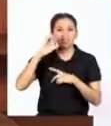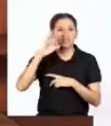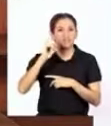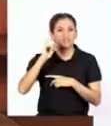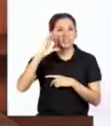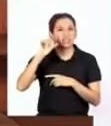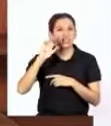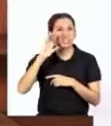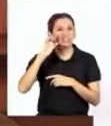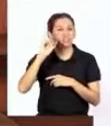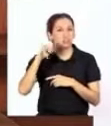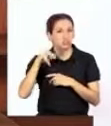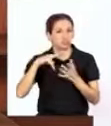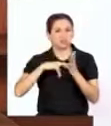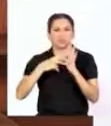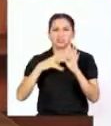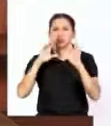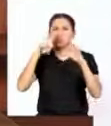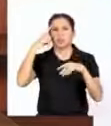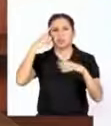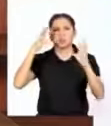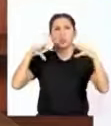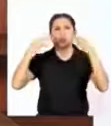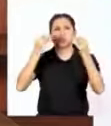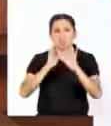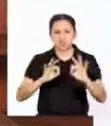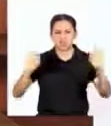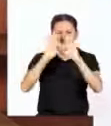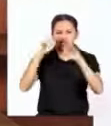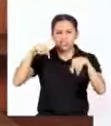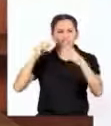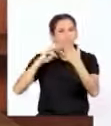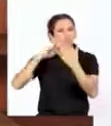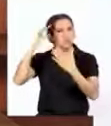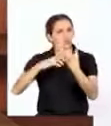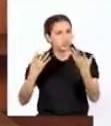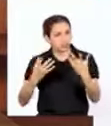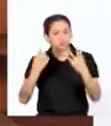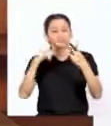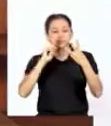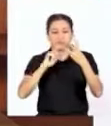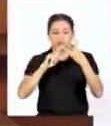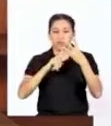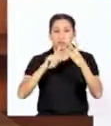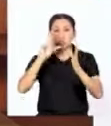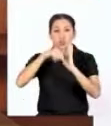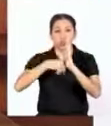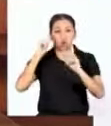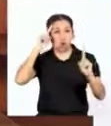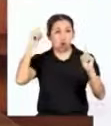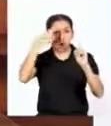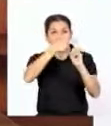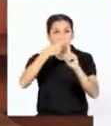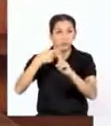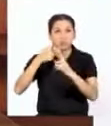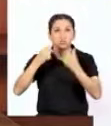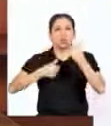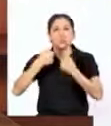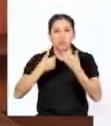decir, por qué es importante que realicemos este proyecto. Luego marcamos el objetivo que queremos